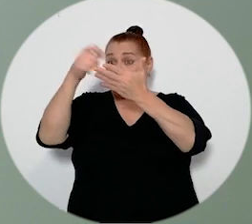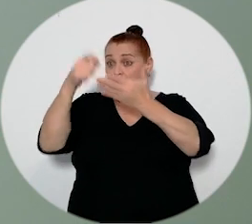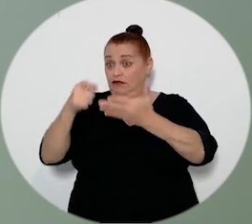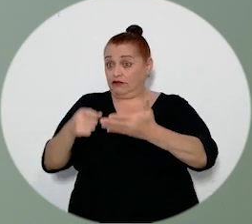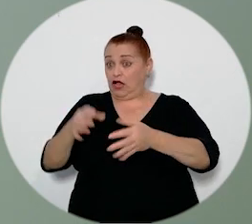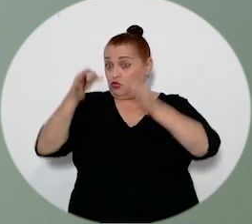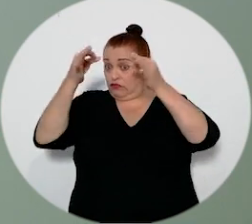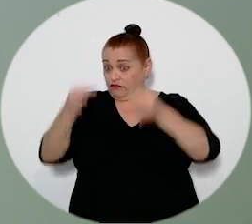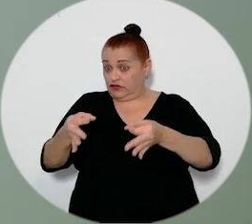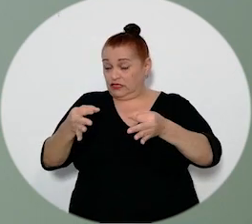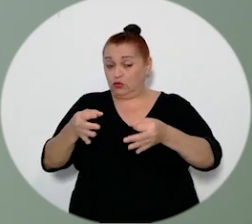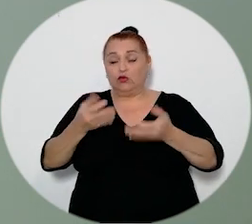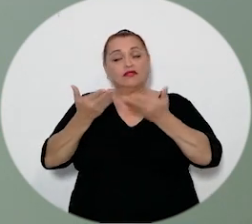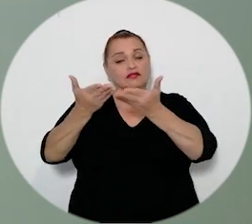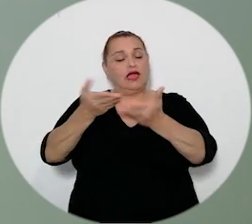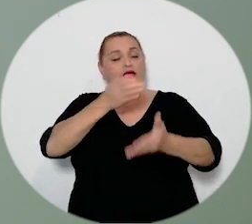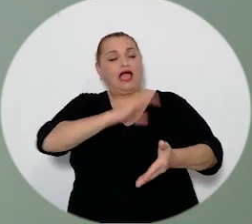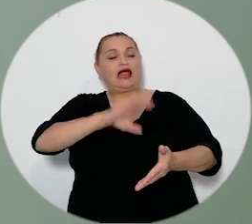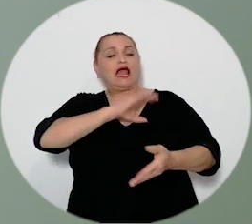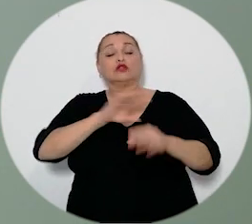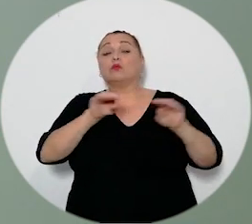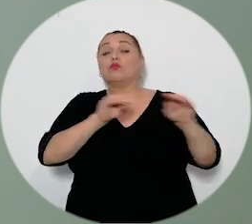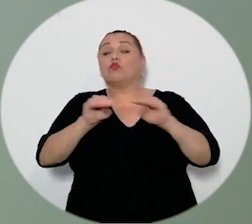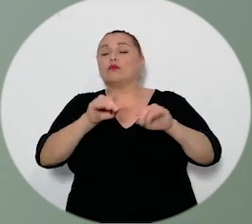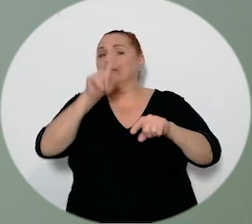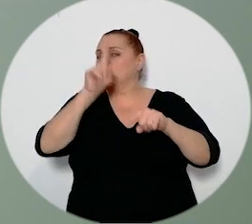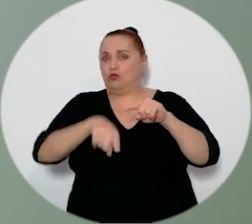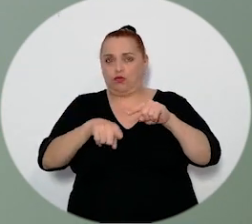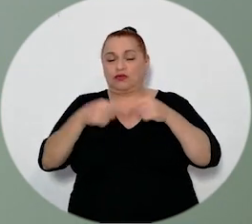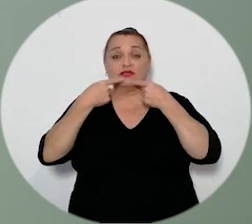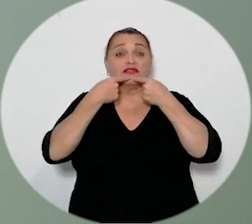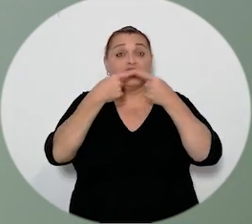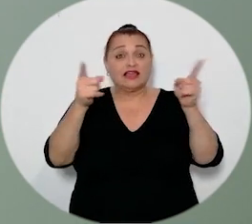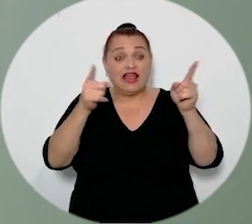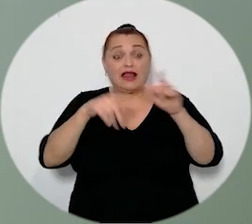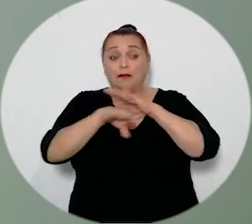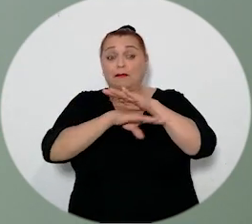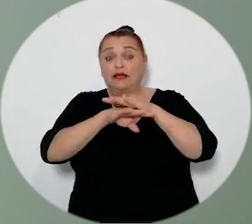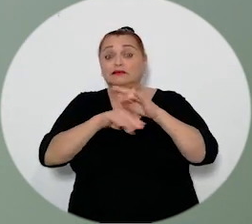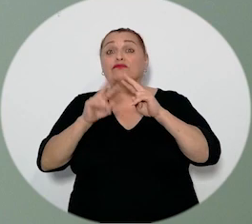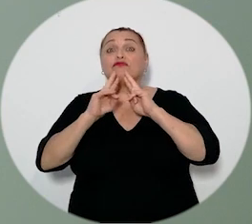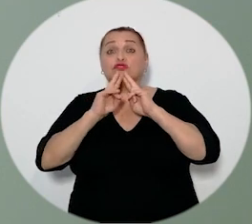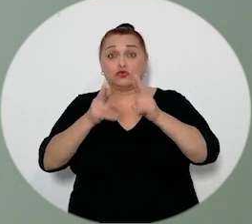como definitivo, se le otorga un carácter de inamovilidad que permite declarar sobre la base de